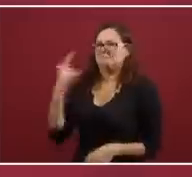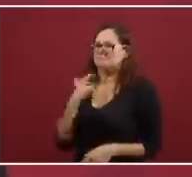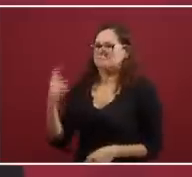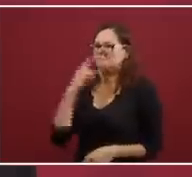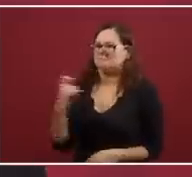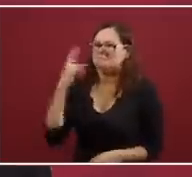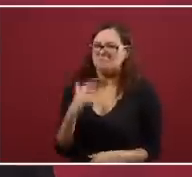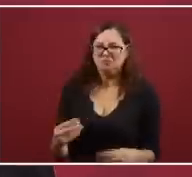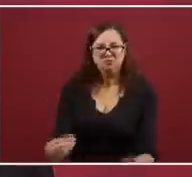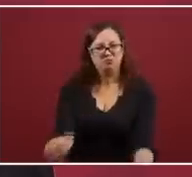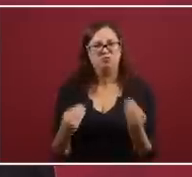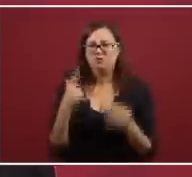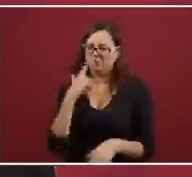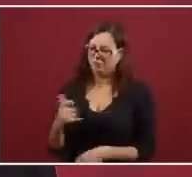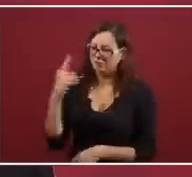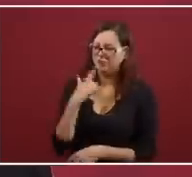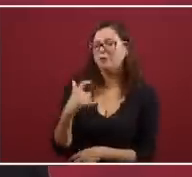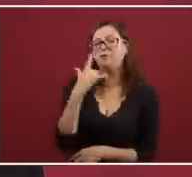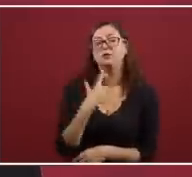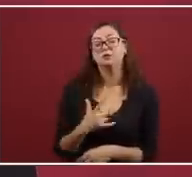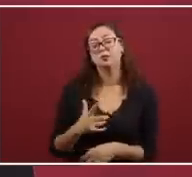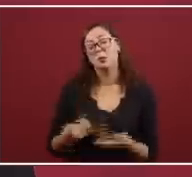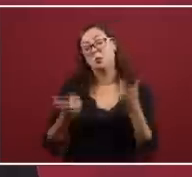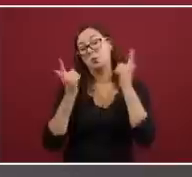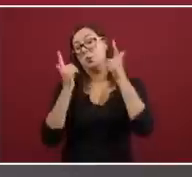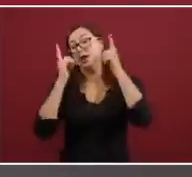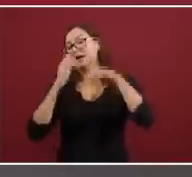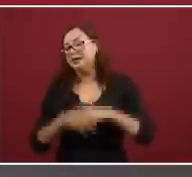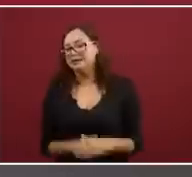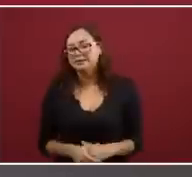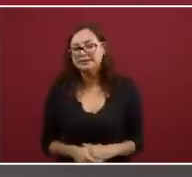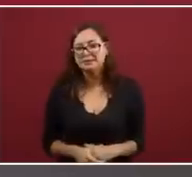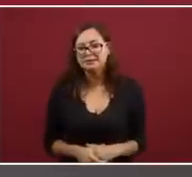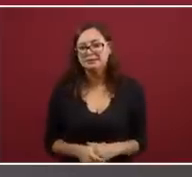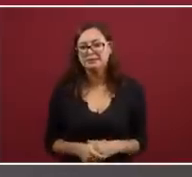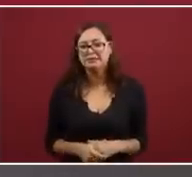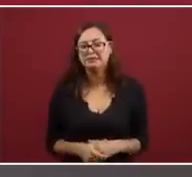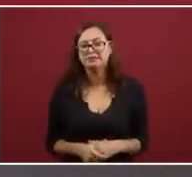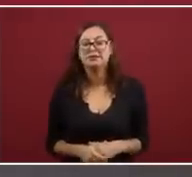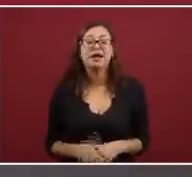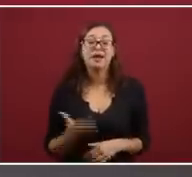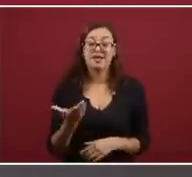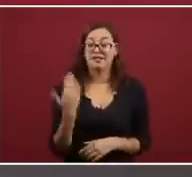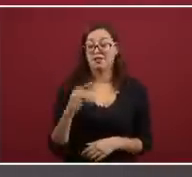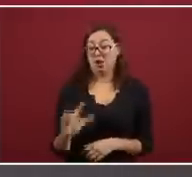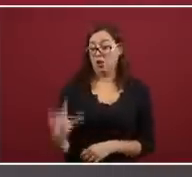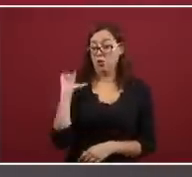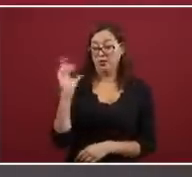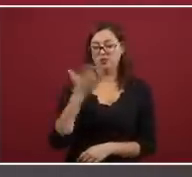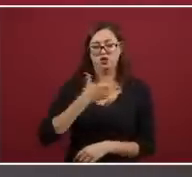Puse algunos ejemplos en mi discurso del Zócalo. ¿Qué? la gente